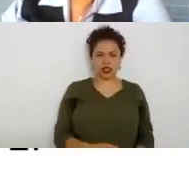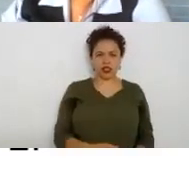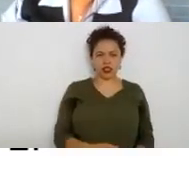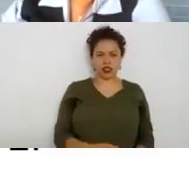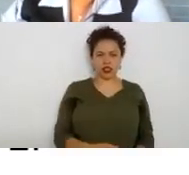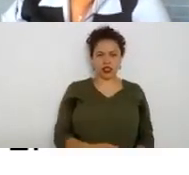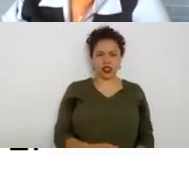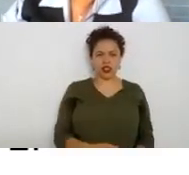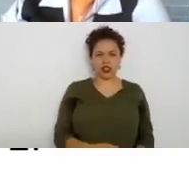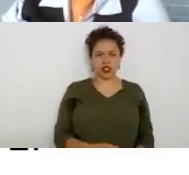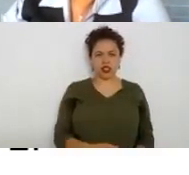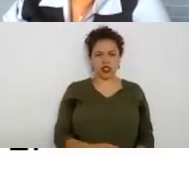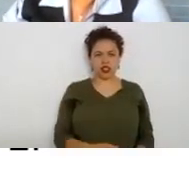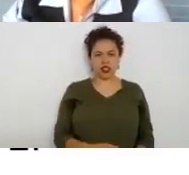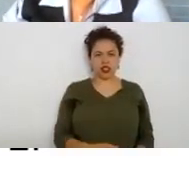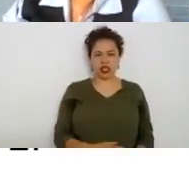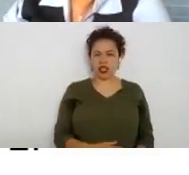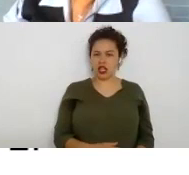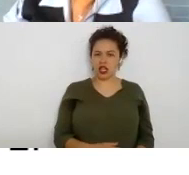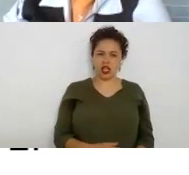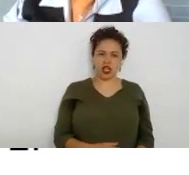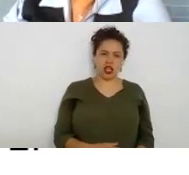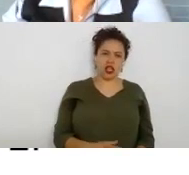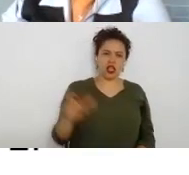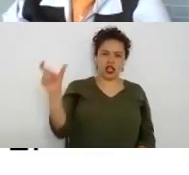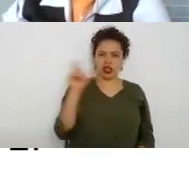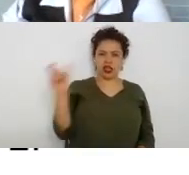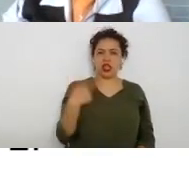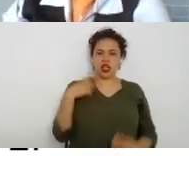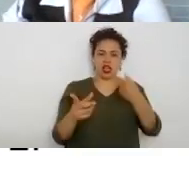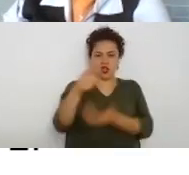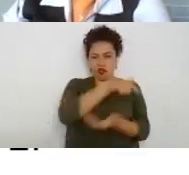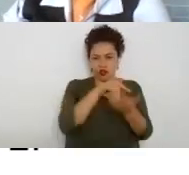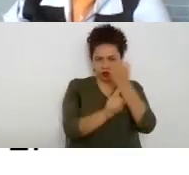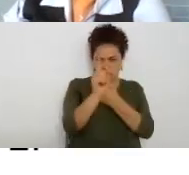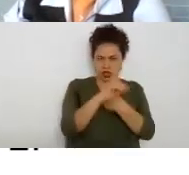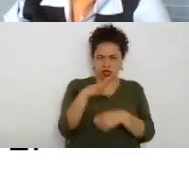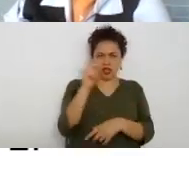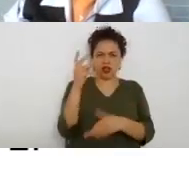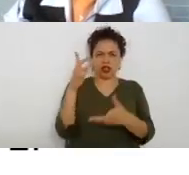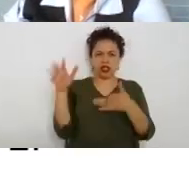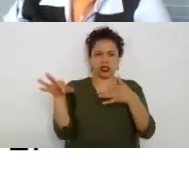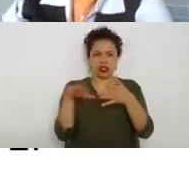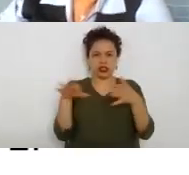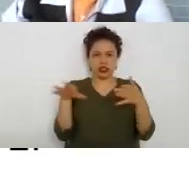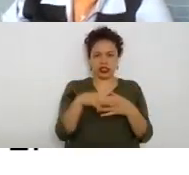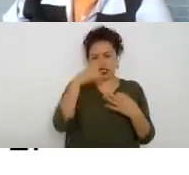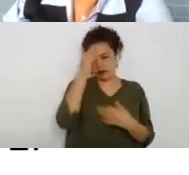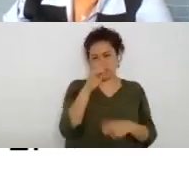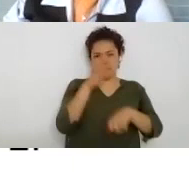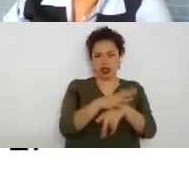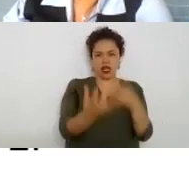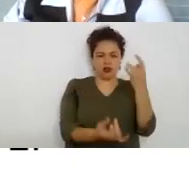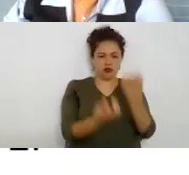inclusive que no estén precisamente en lo que es la zona afectada, sino cerca, podría propiciar a que haya otra quemadura y tal